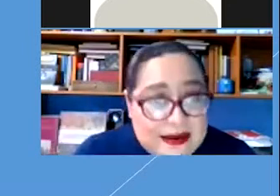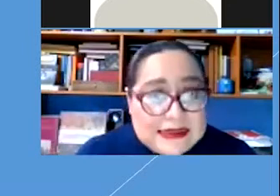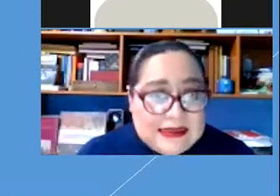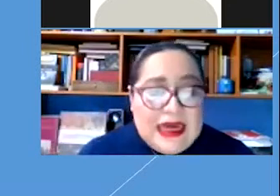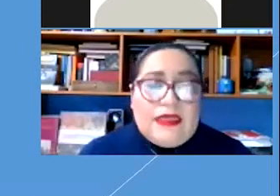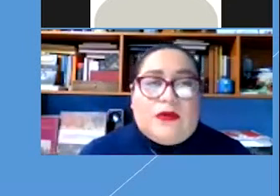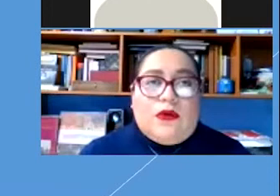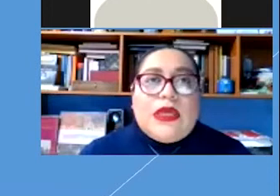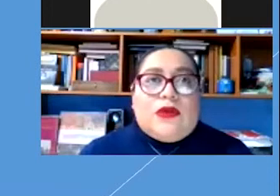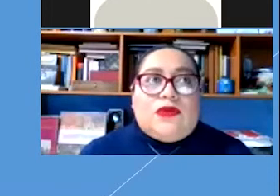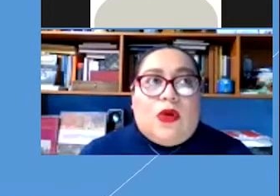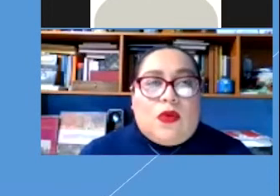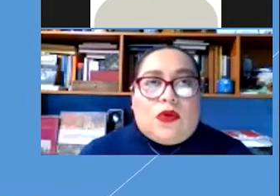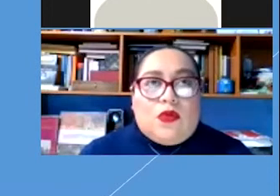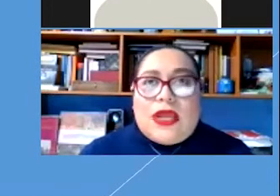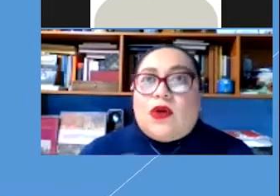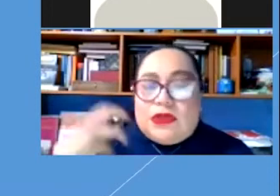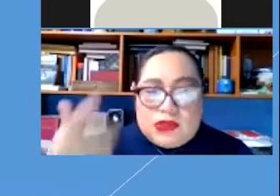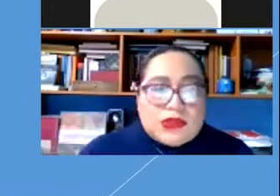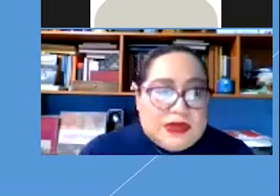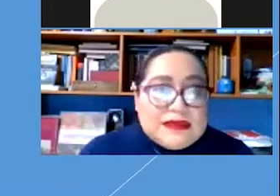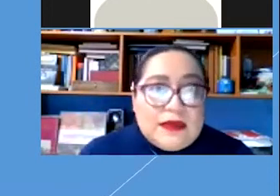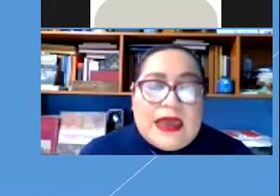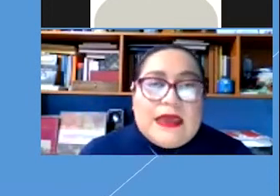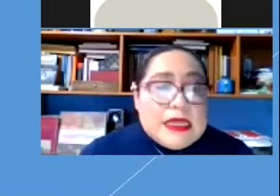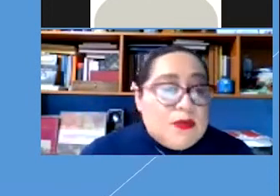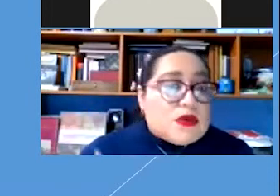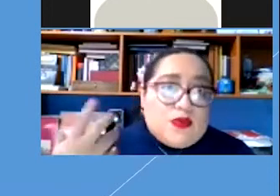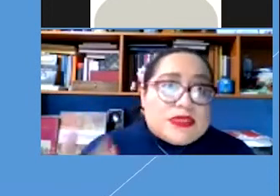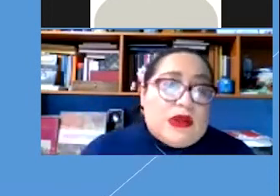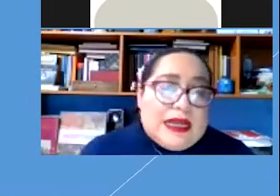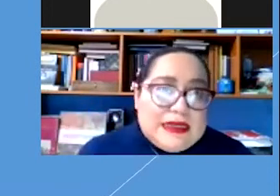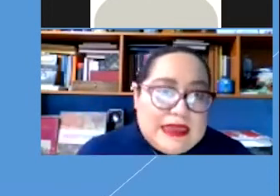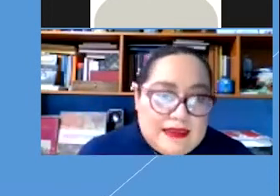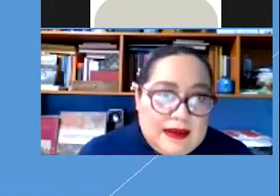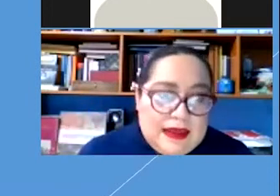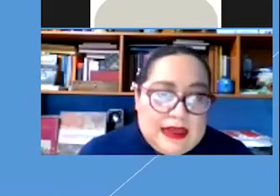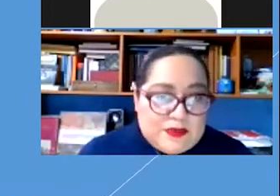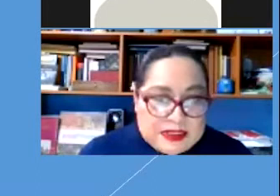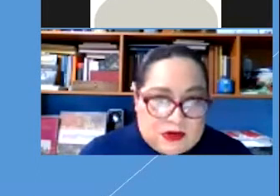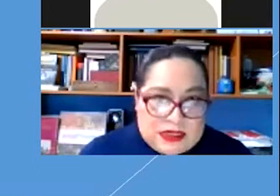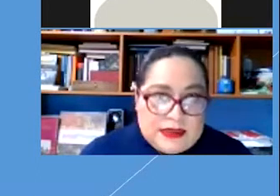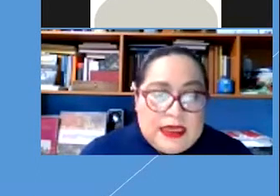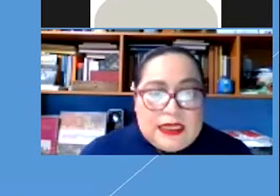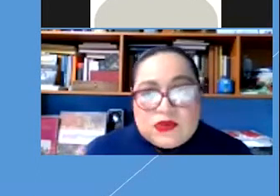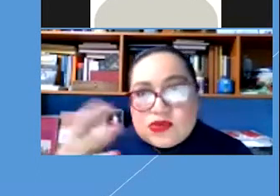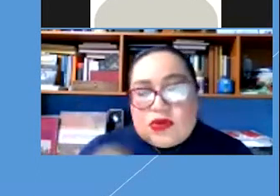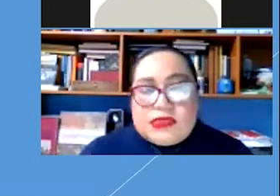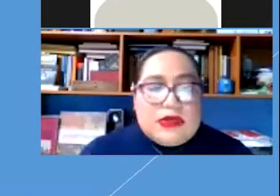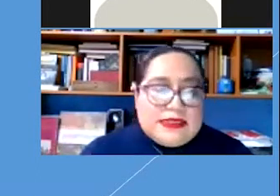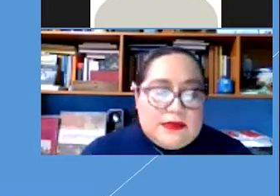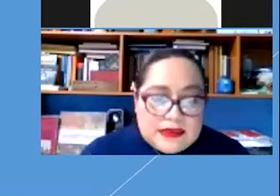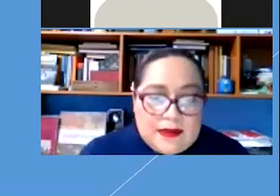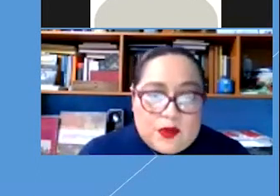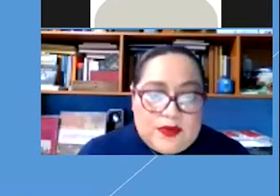la felicidad, ¿no? Como una condición subjetiva y por supuesto la calidad en las personas, en sus